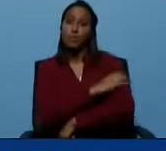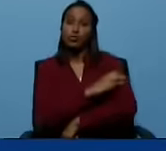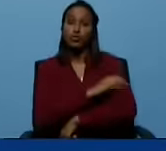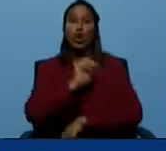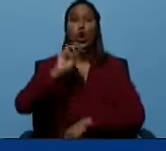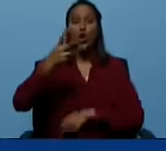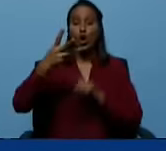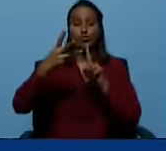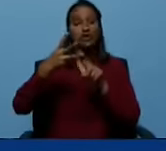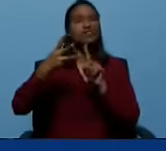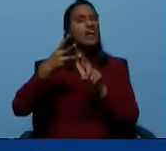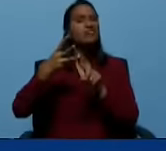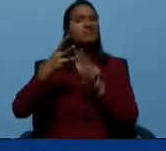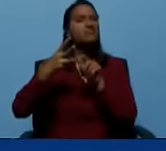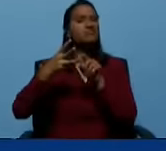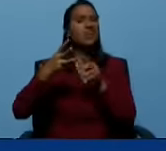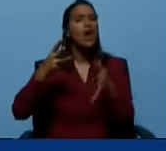que hoy